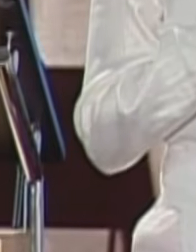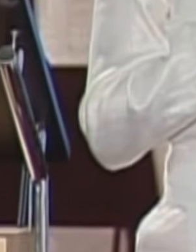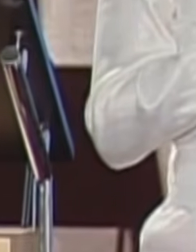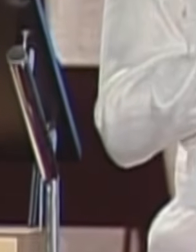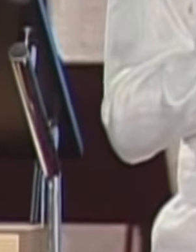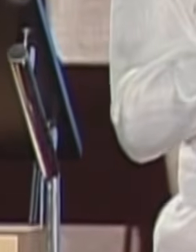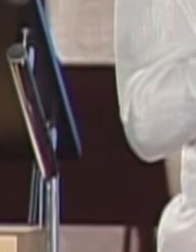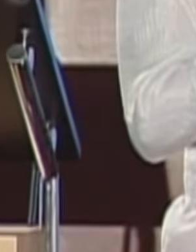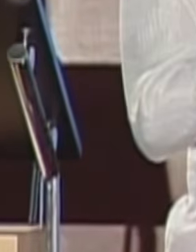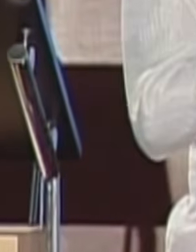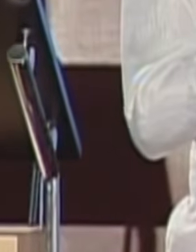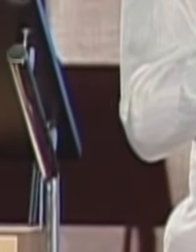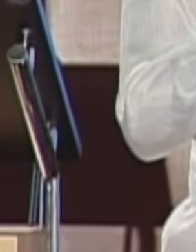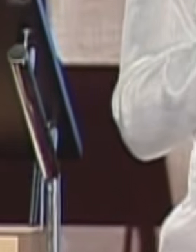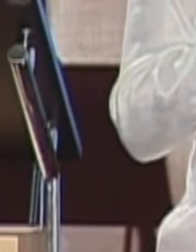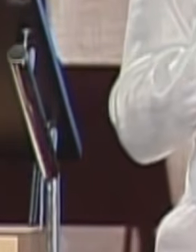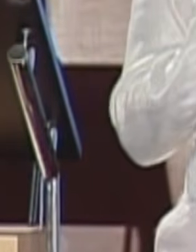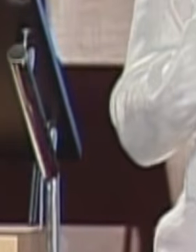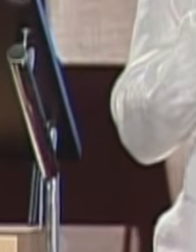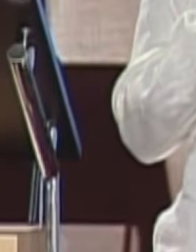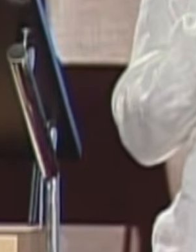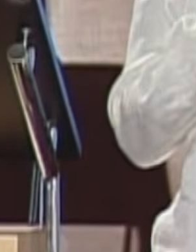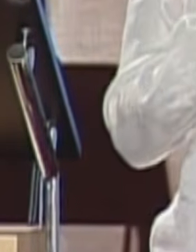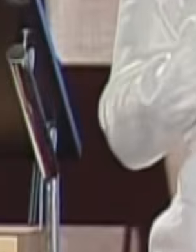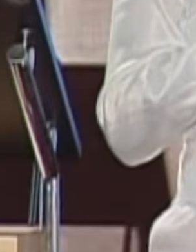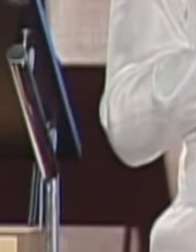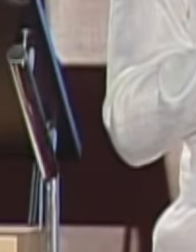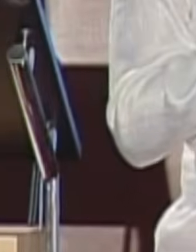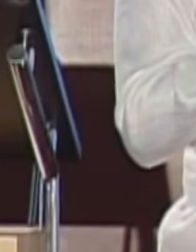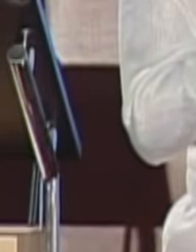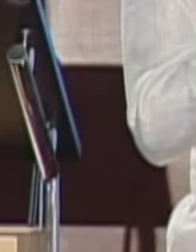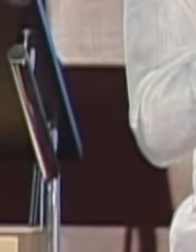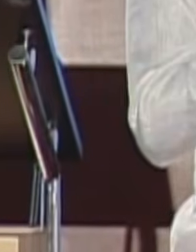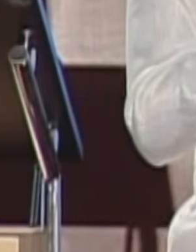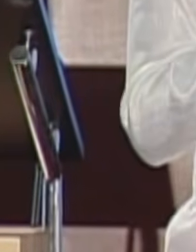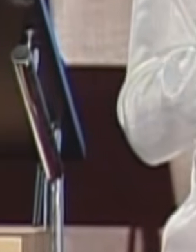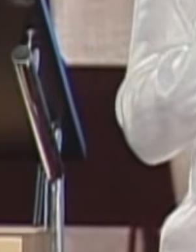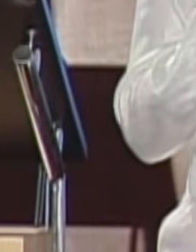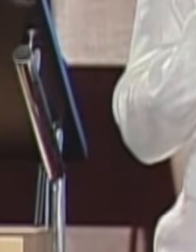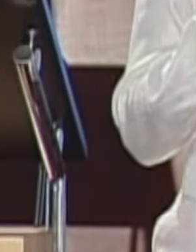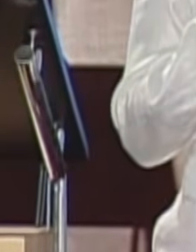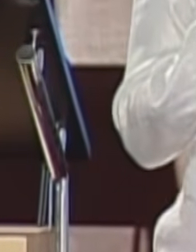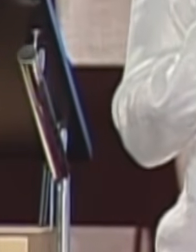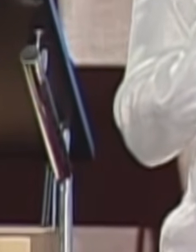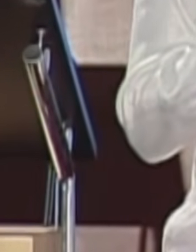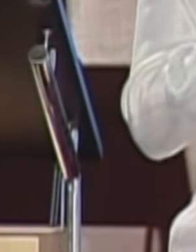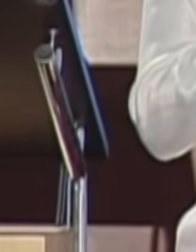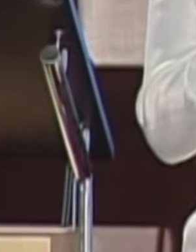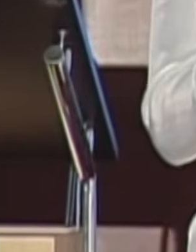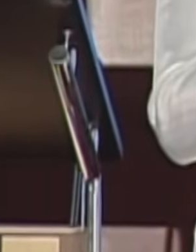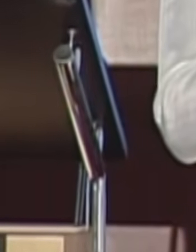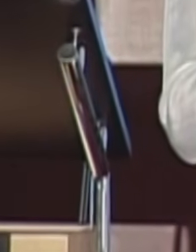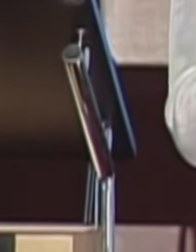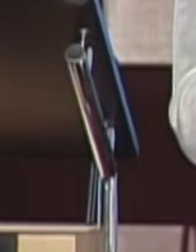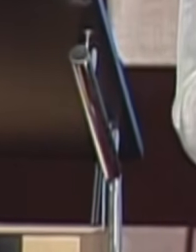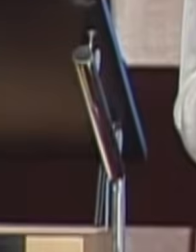consulta médica, no pretendemos reemplazar el contacto médico-paciente, simplemente queremos darles una guía, como les